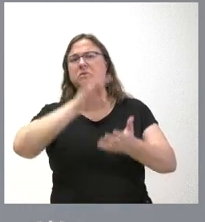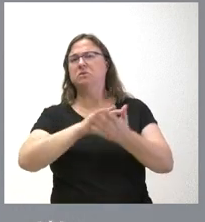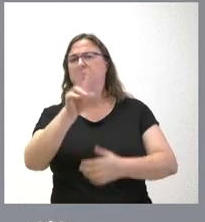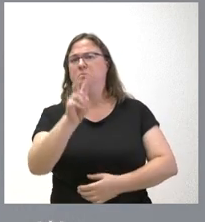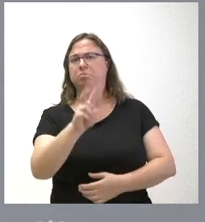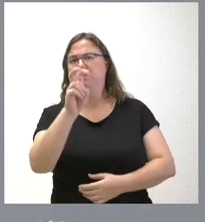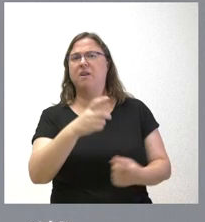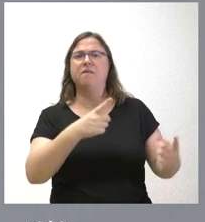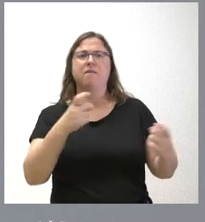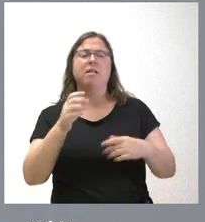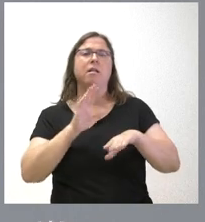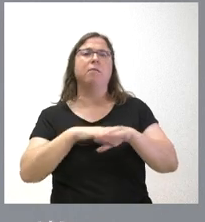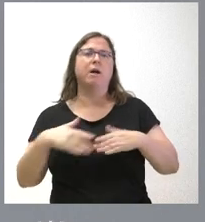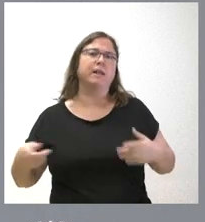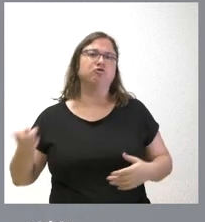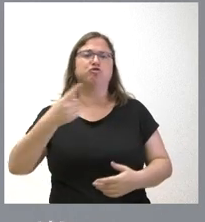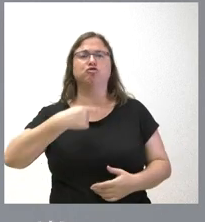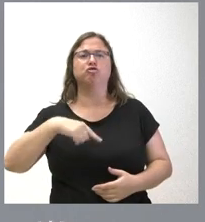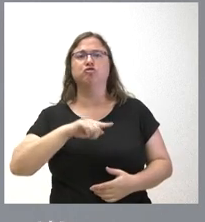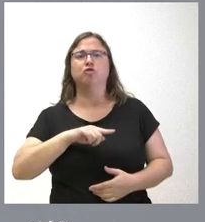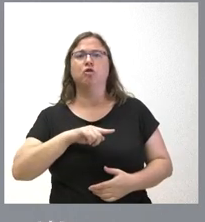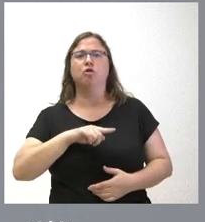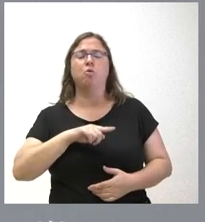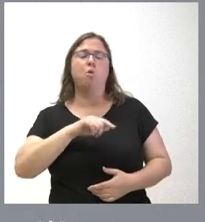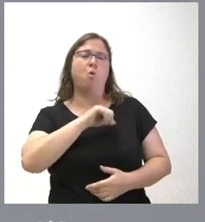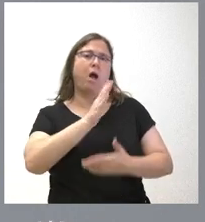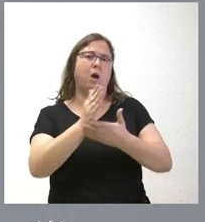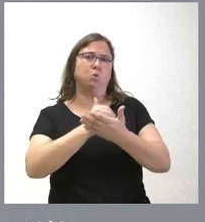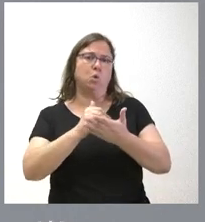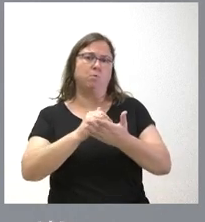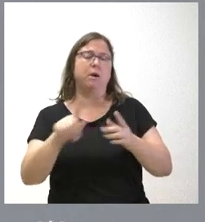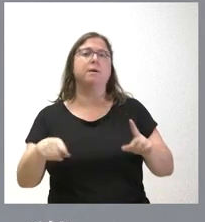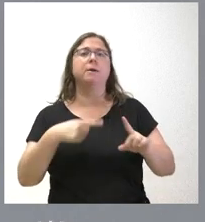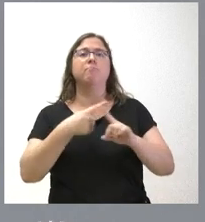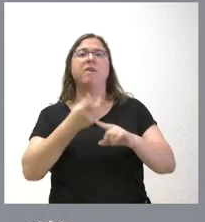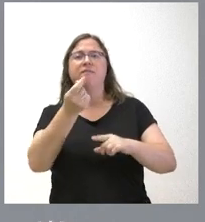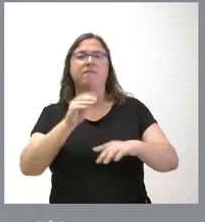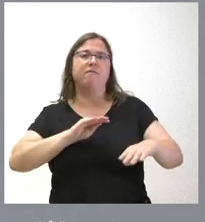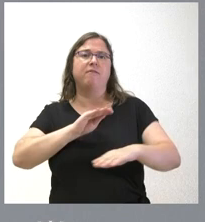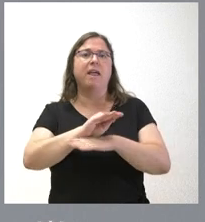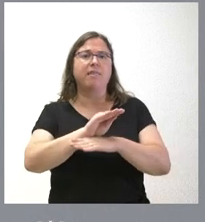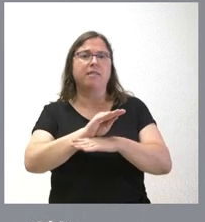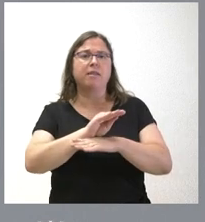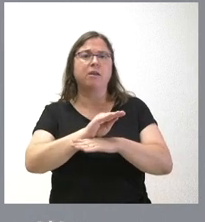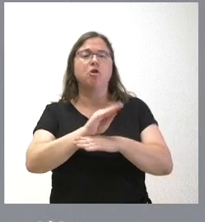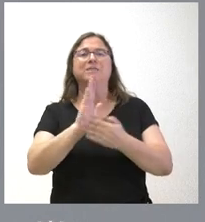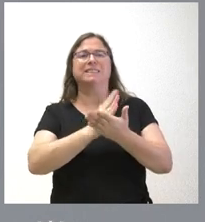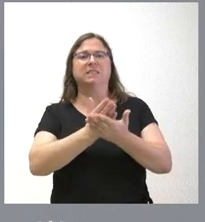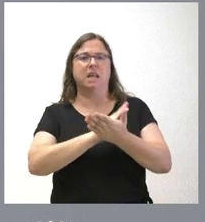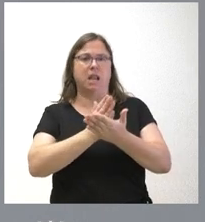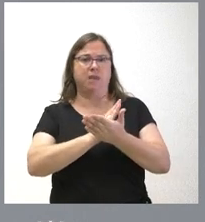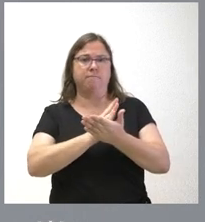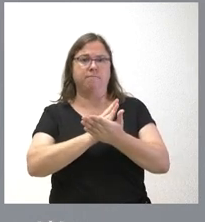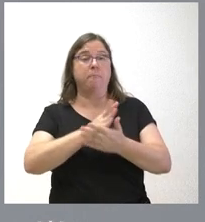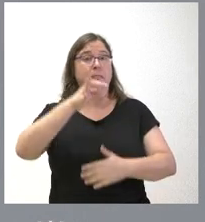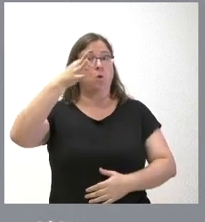para el conjunto de la comunidad Autónoma y además una financiación de aportación al serla no